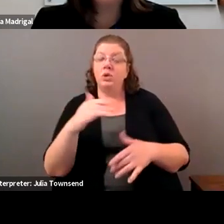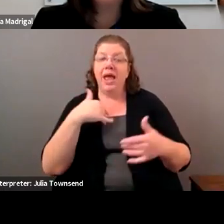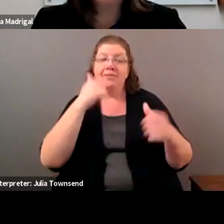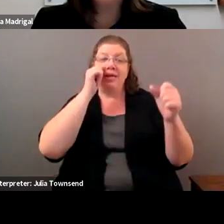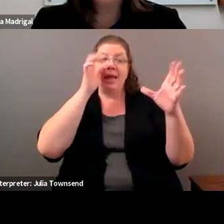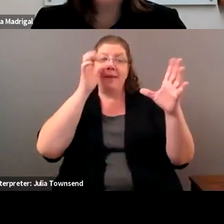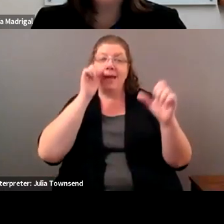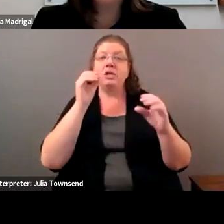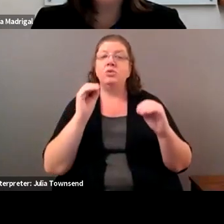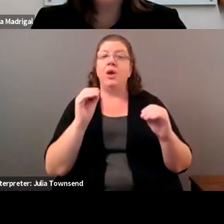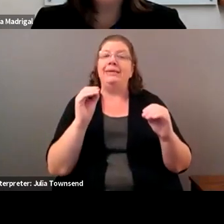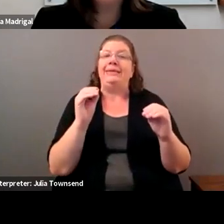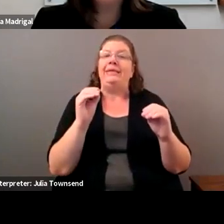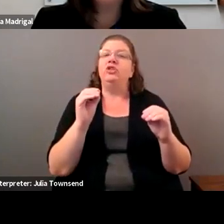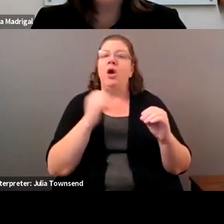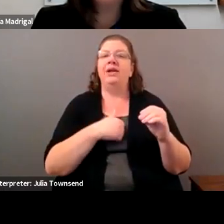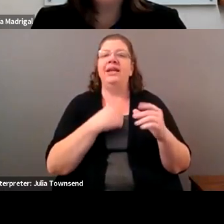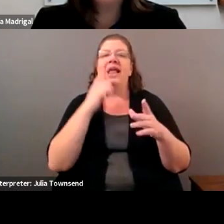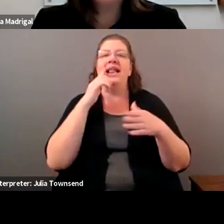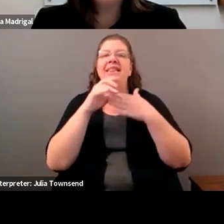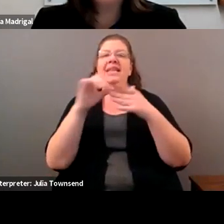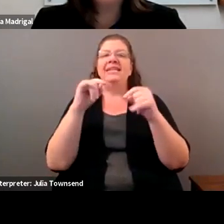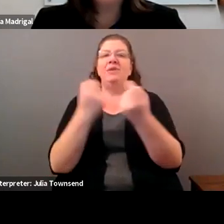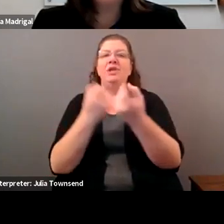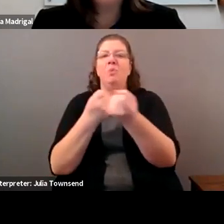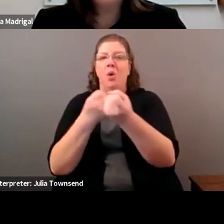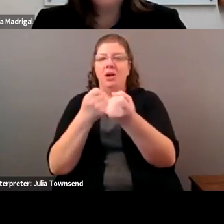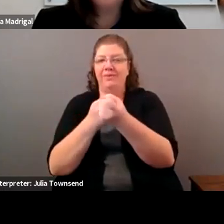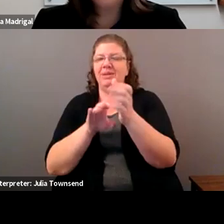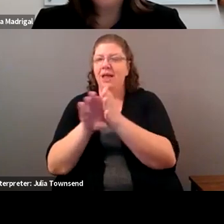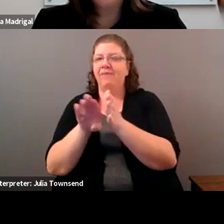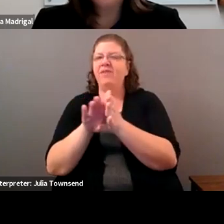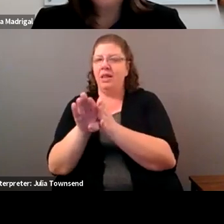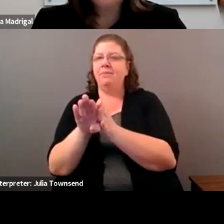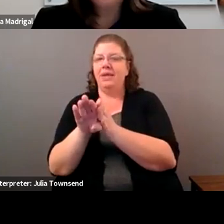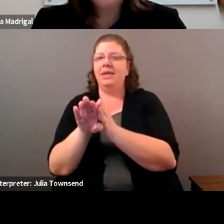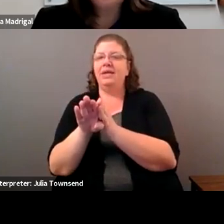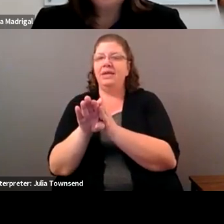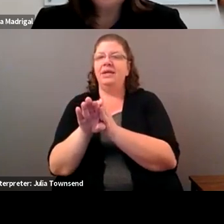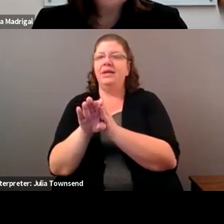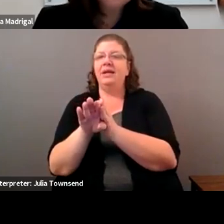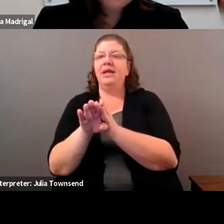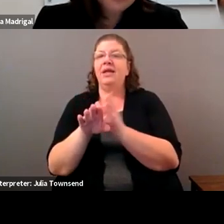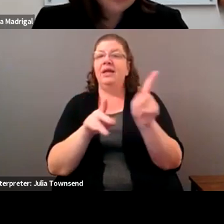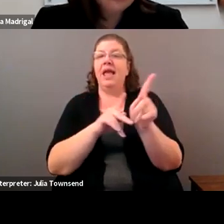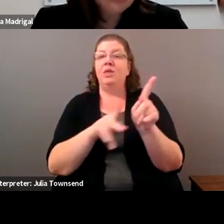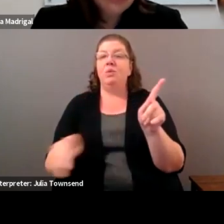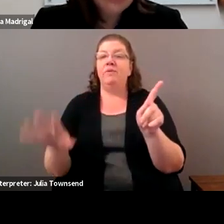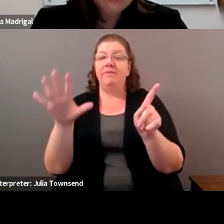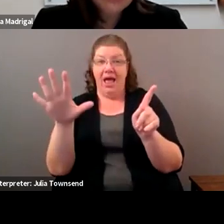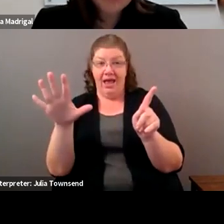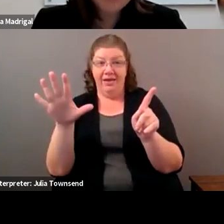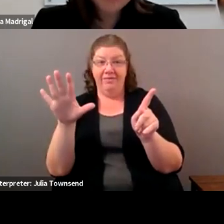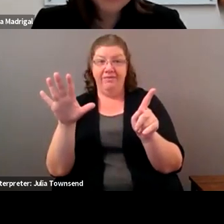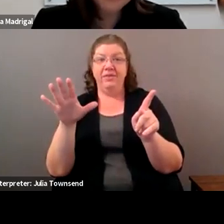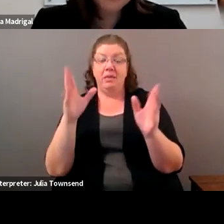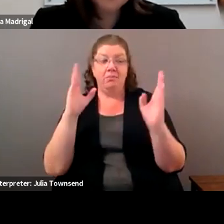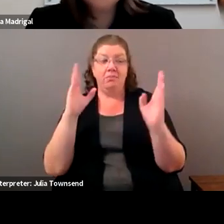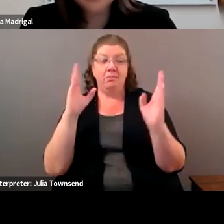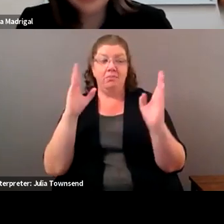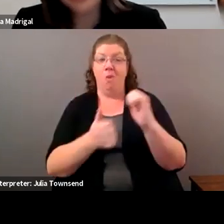un excelente equipo de instrucción que nos está apoyando en el desarrollo del sistema que hasta quinto que es el bloque